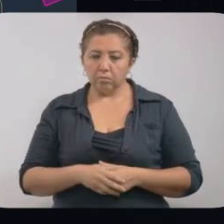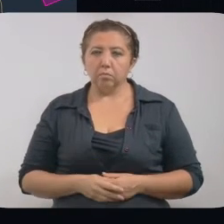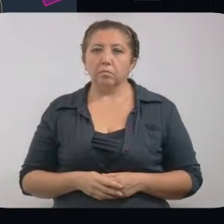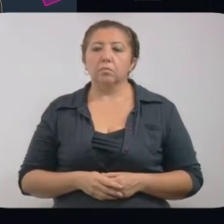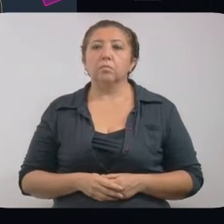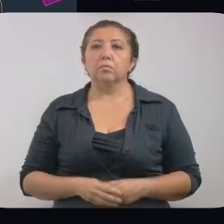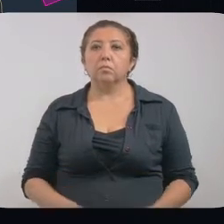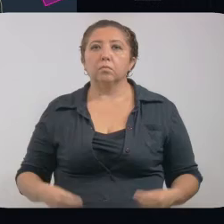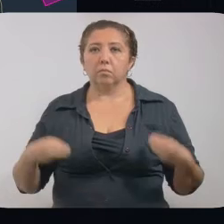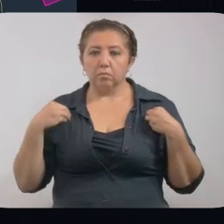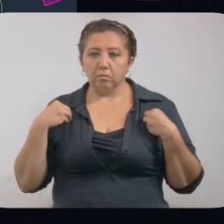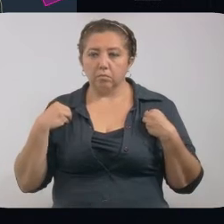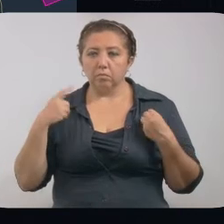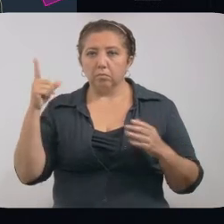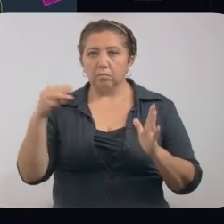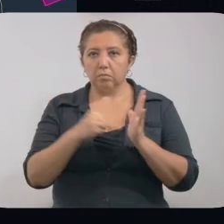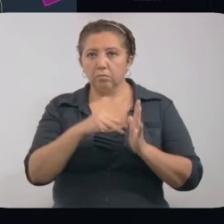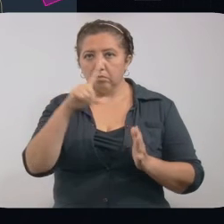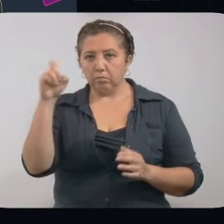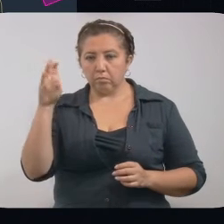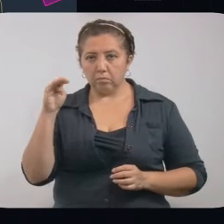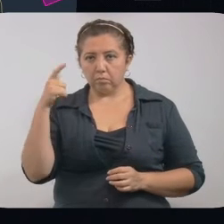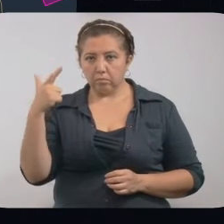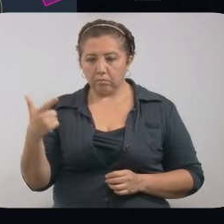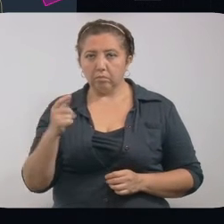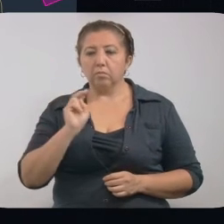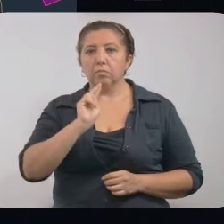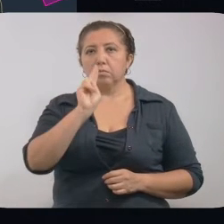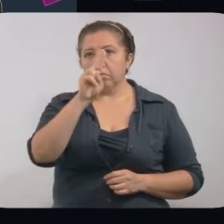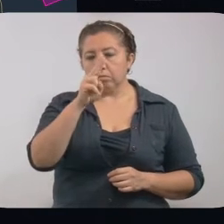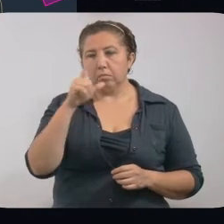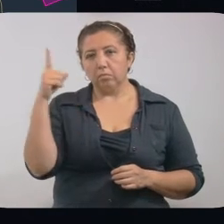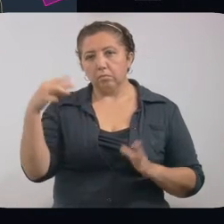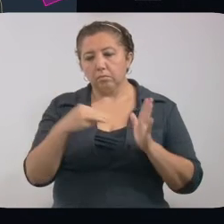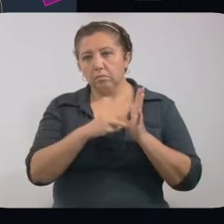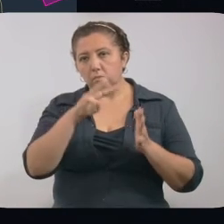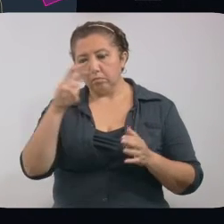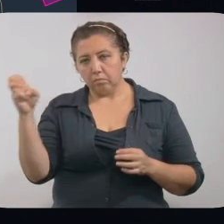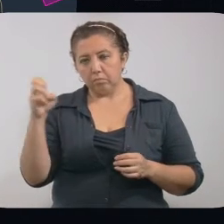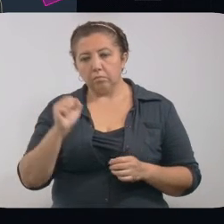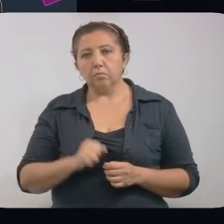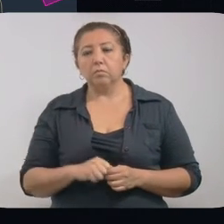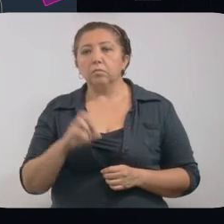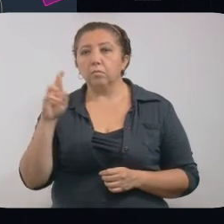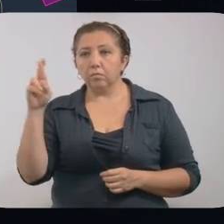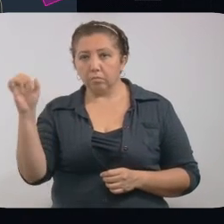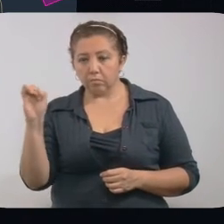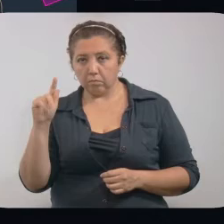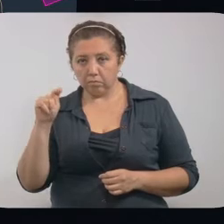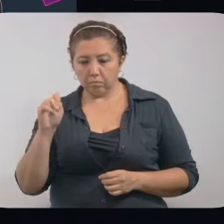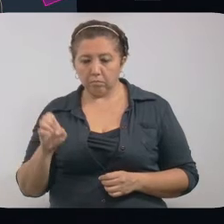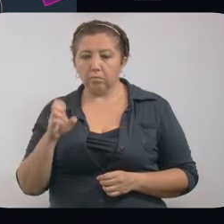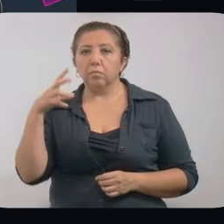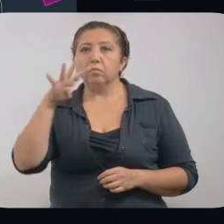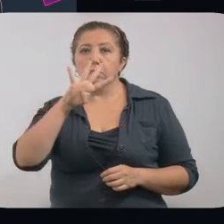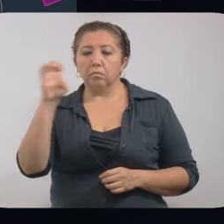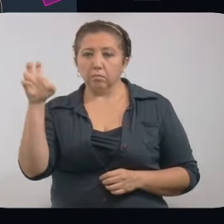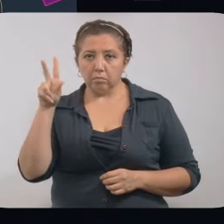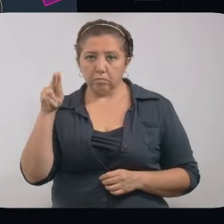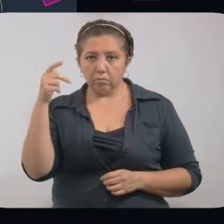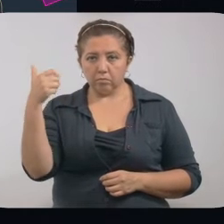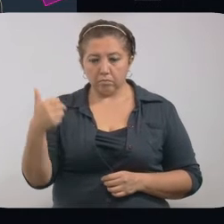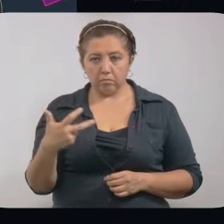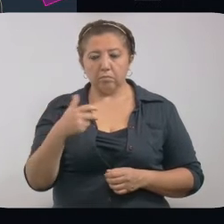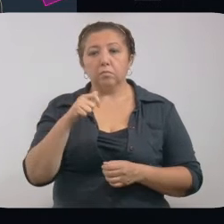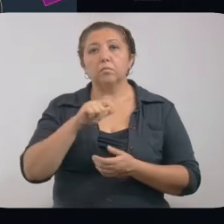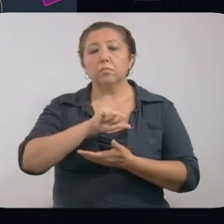coronavirus, que viven 1.197 en la zona norte, 1.344 en la zona oriente,